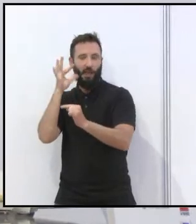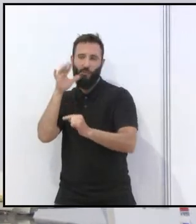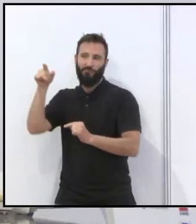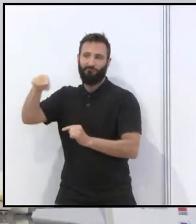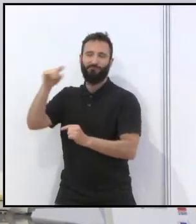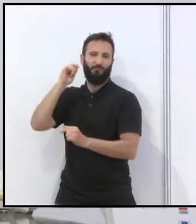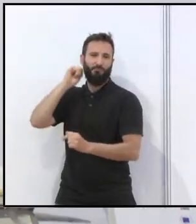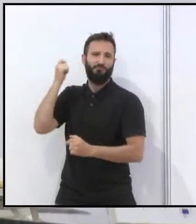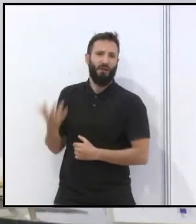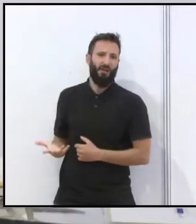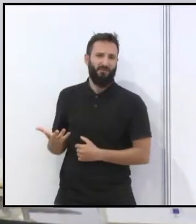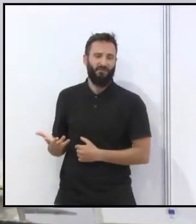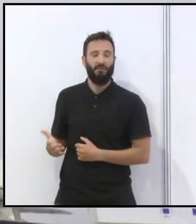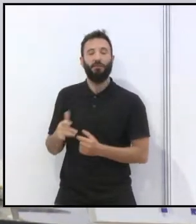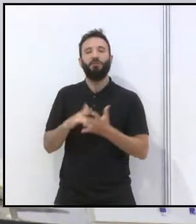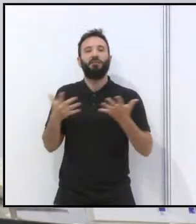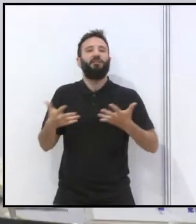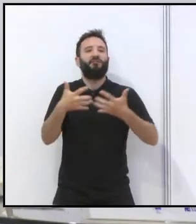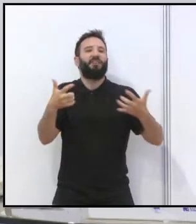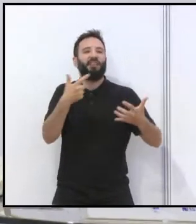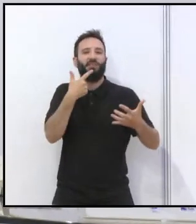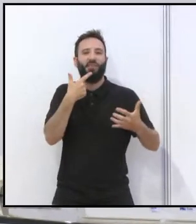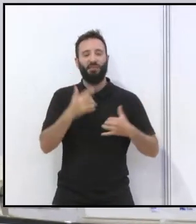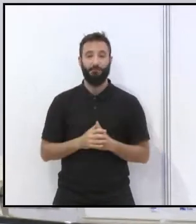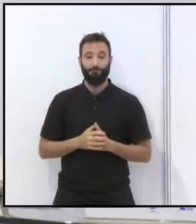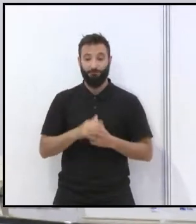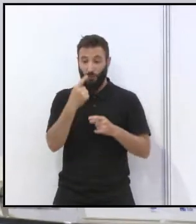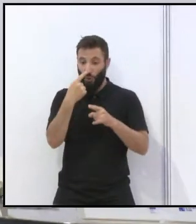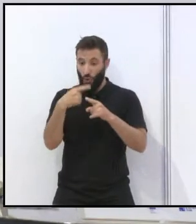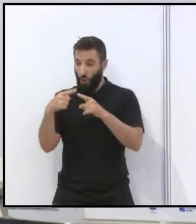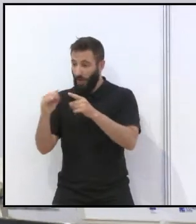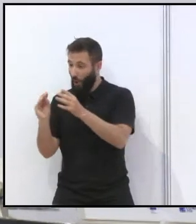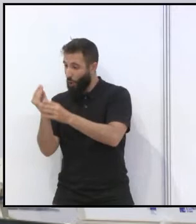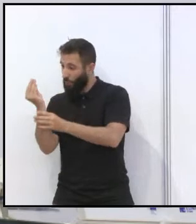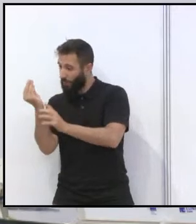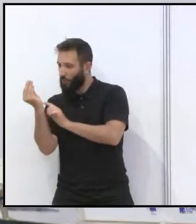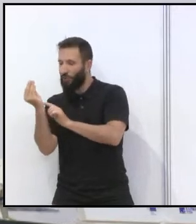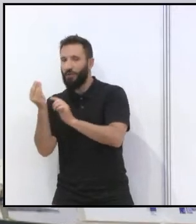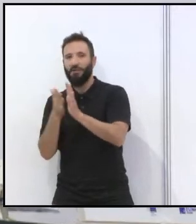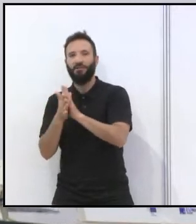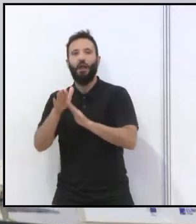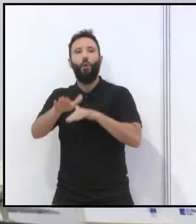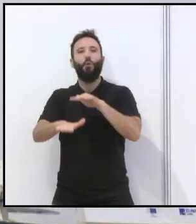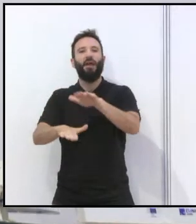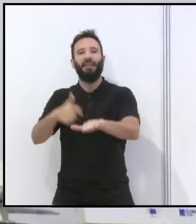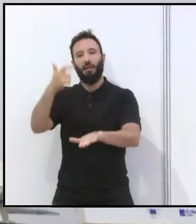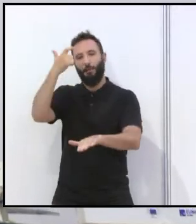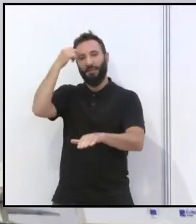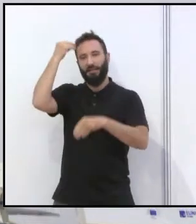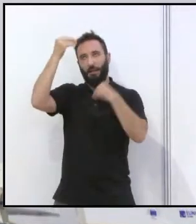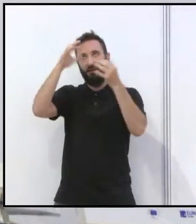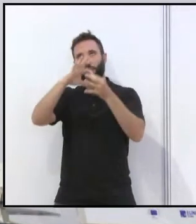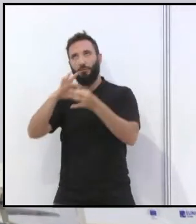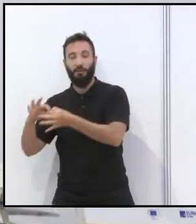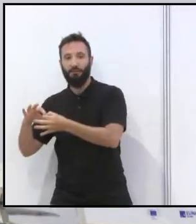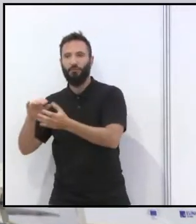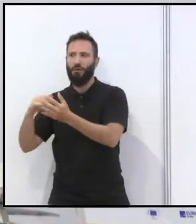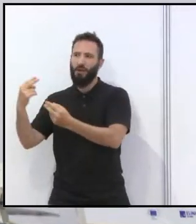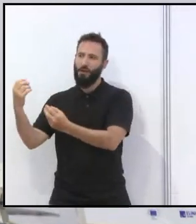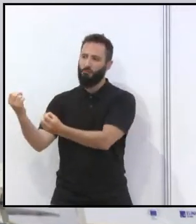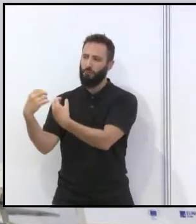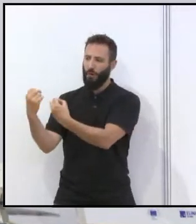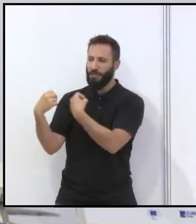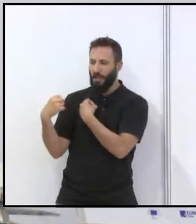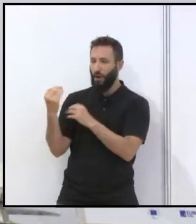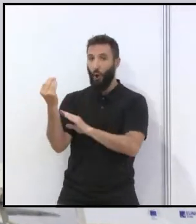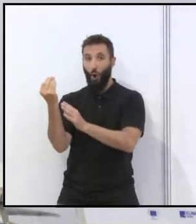acomodada. Y dice así: los objetos son huellas del pensamiento, nos hablan. Los objetos